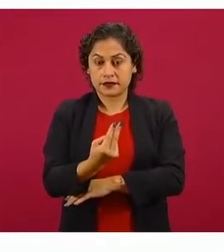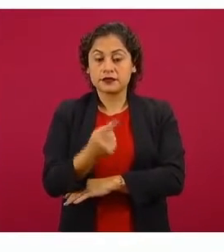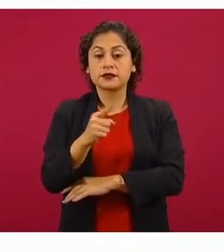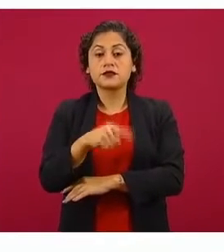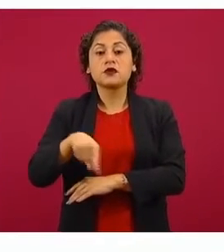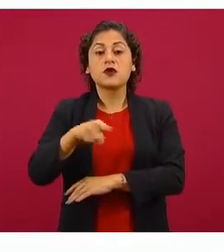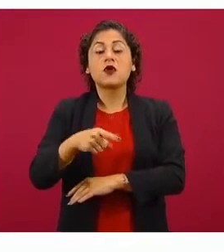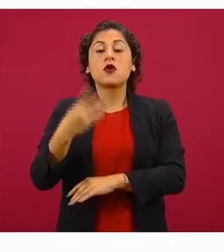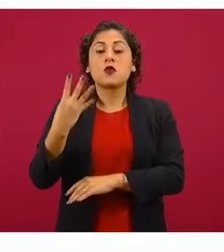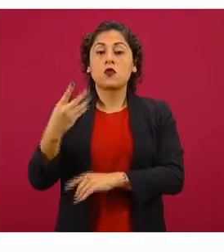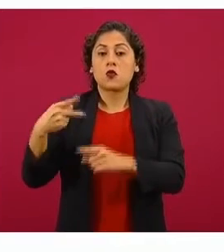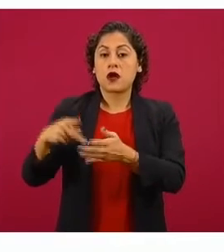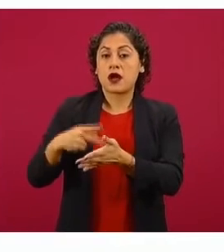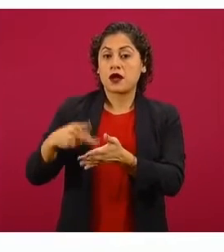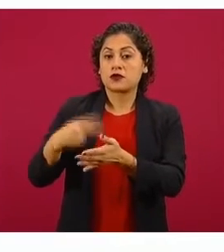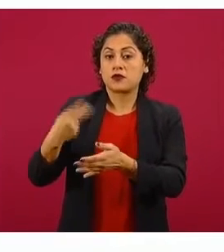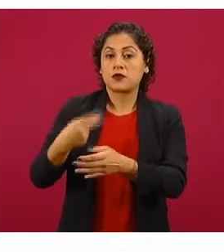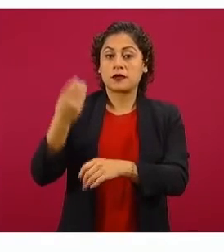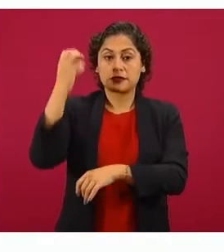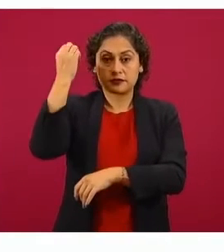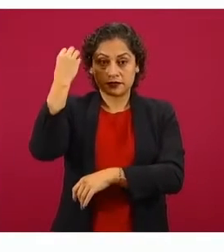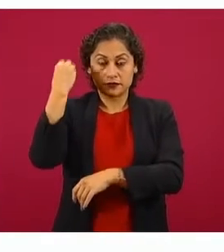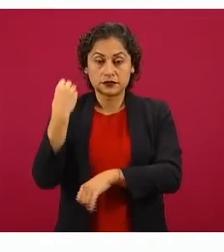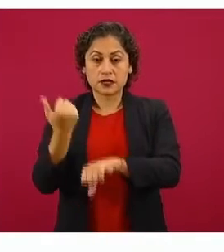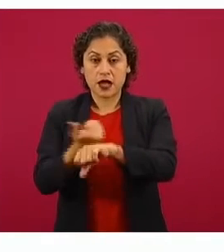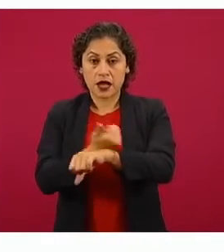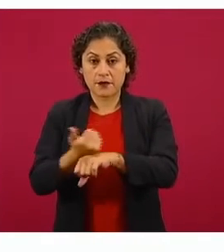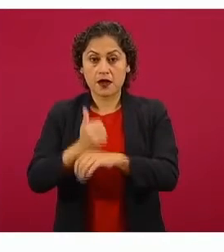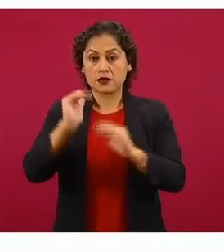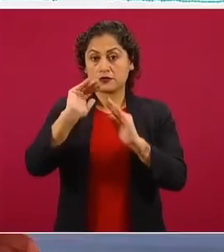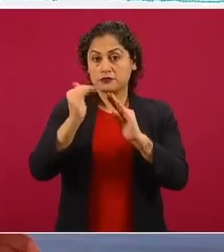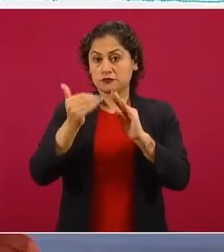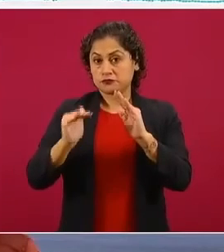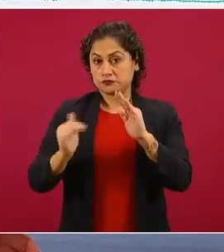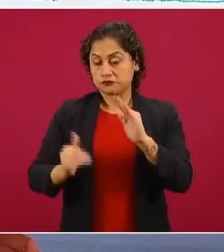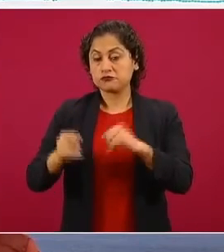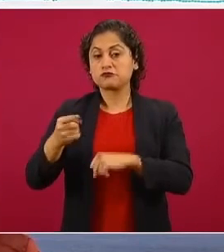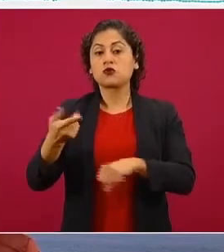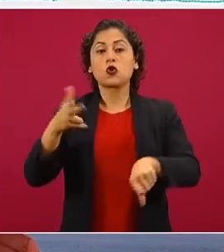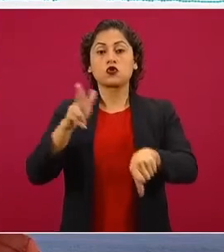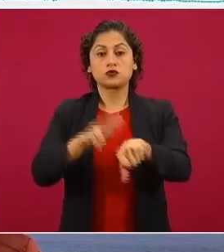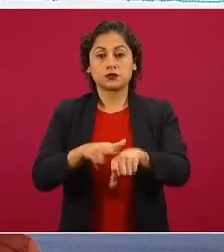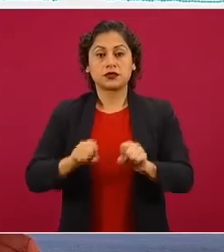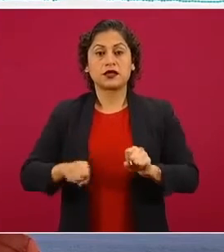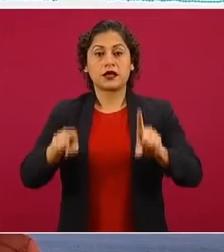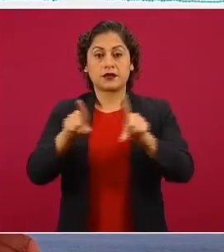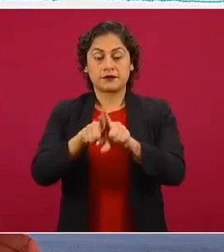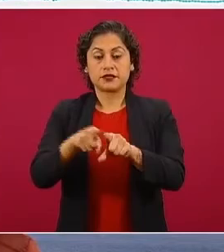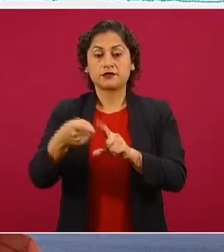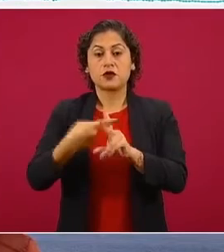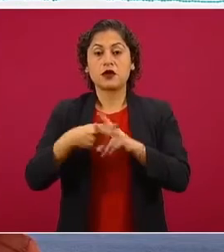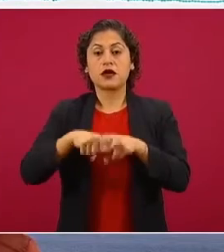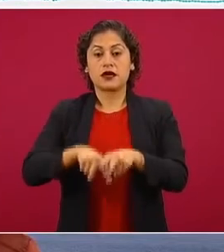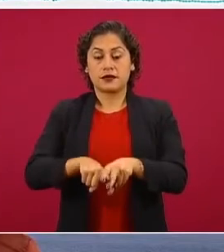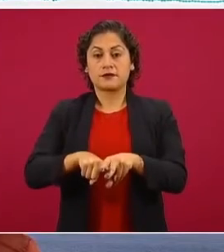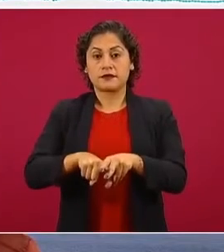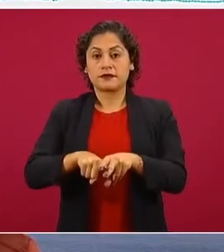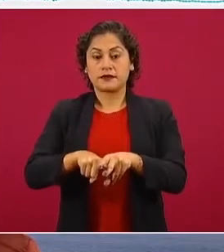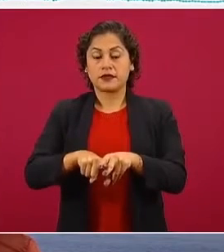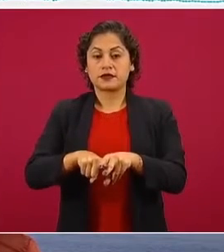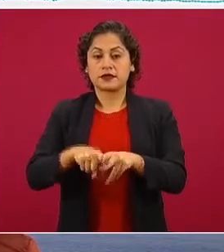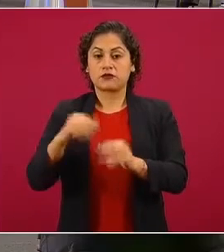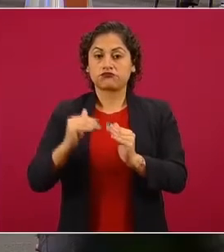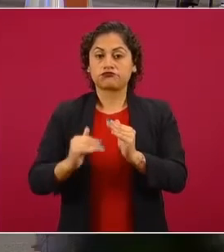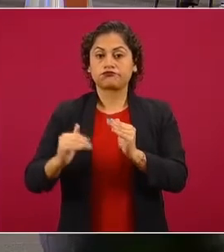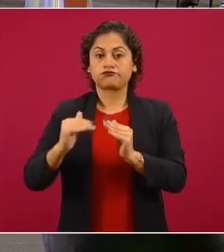amarillos, reducción de las defunciones, la siguiente, y la hospitalización empezó a subir, pero en general se había